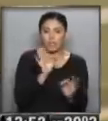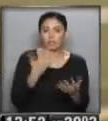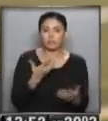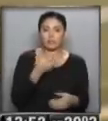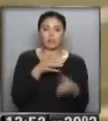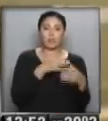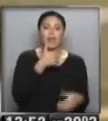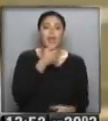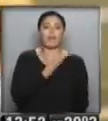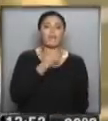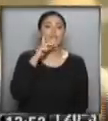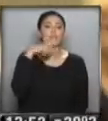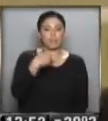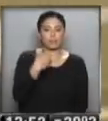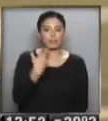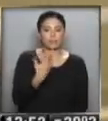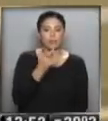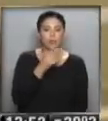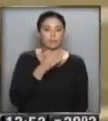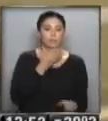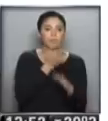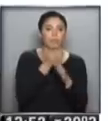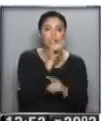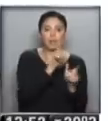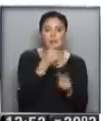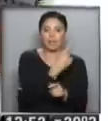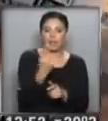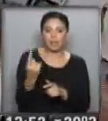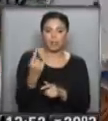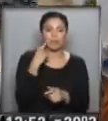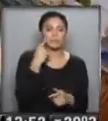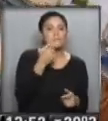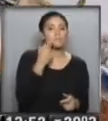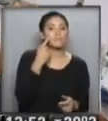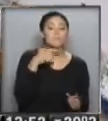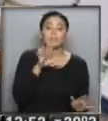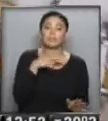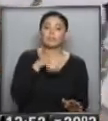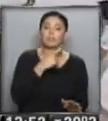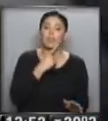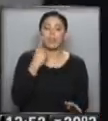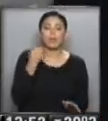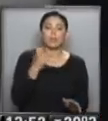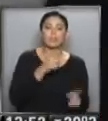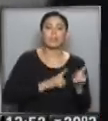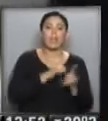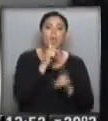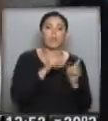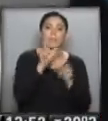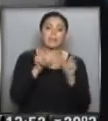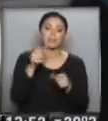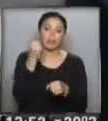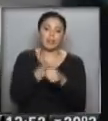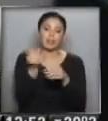AFIP haga un tratamiento particular con cada una de estas personas en sentido de, miren, detectamos que ustedes tienen que tener algún tipo de ayuda de